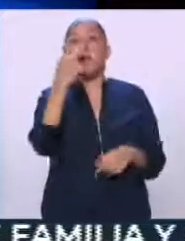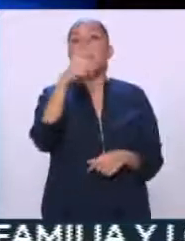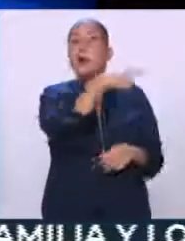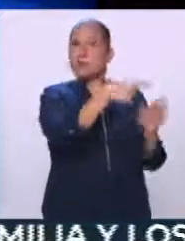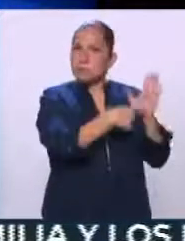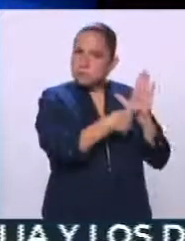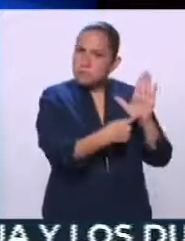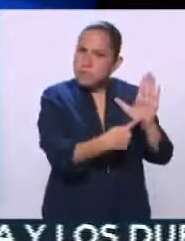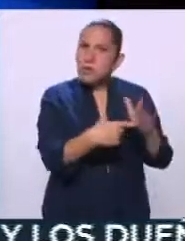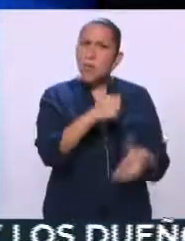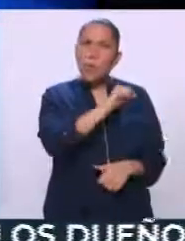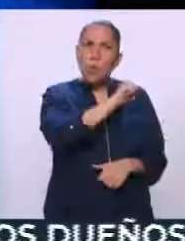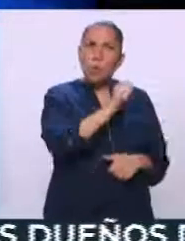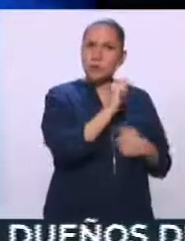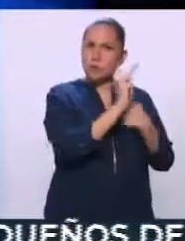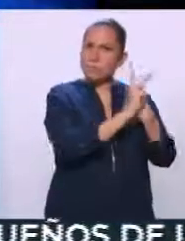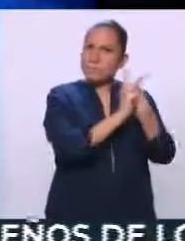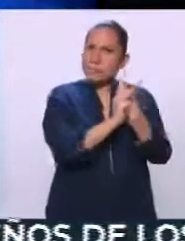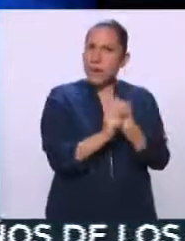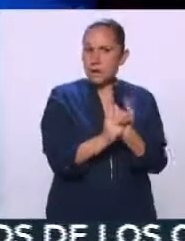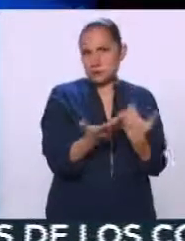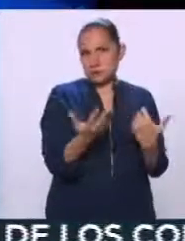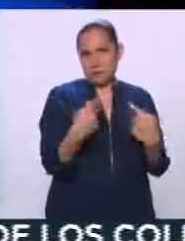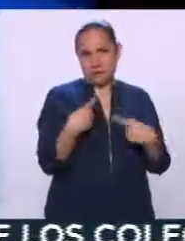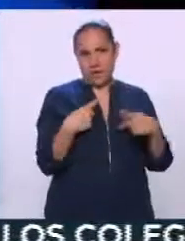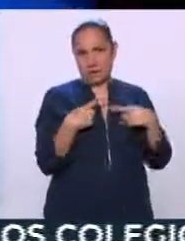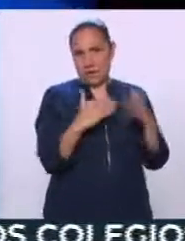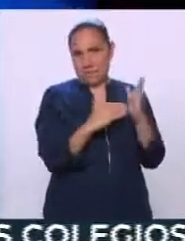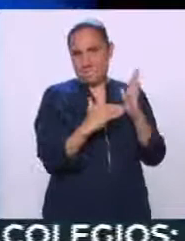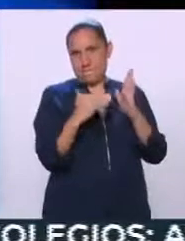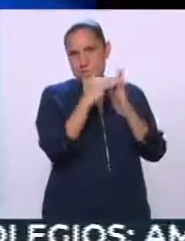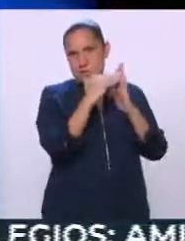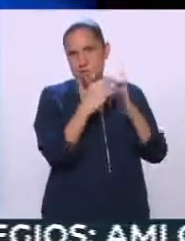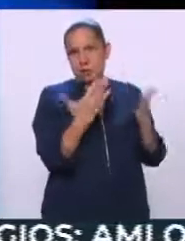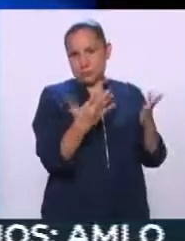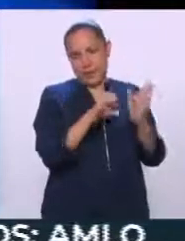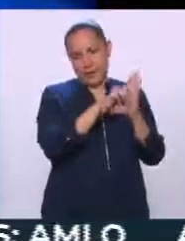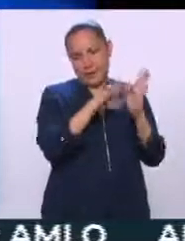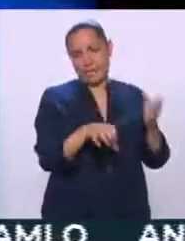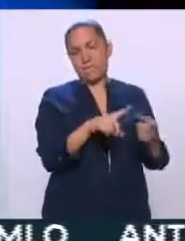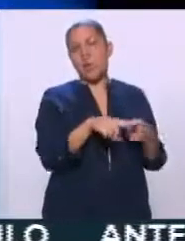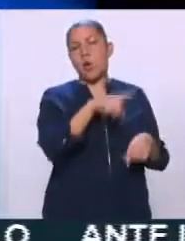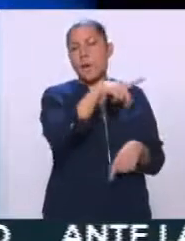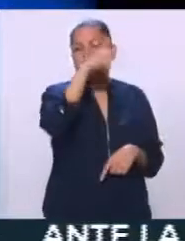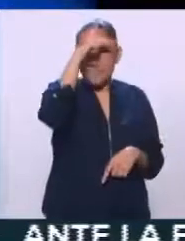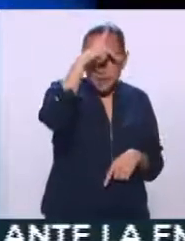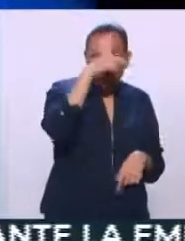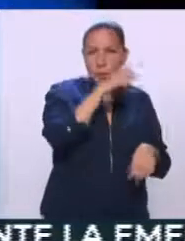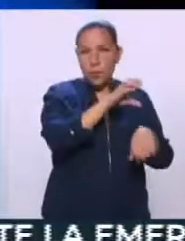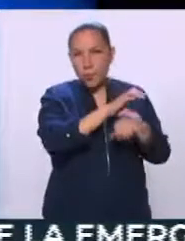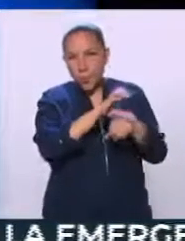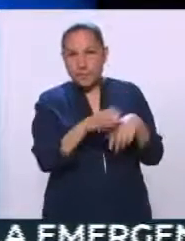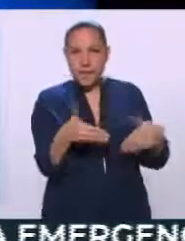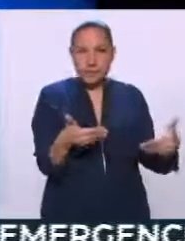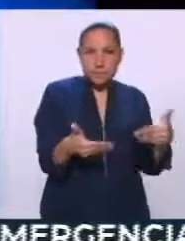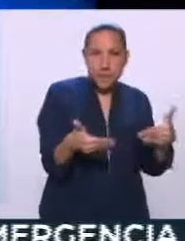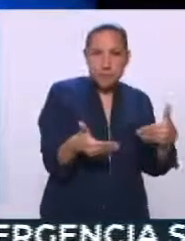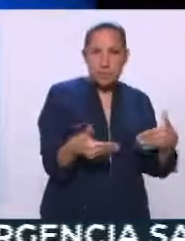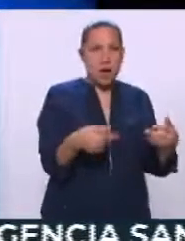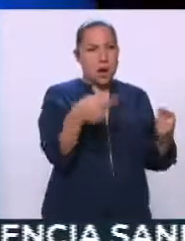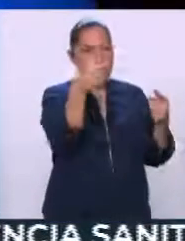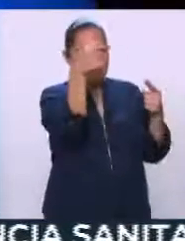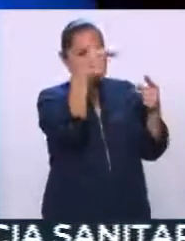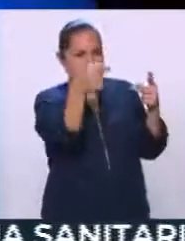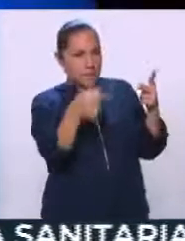tienen varios millones de habitantes, como volviendo al mismo caso, por ejemplo, de Perú, de Colombia, de Bolivia, de Panamá, que ocupan lugares superiores a los de México, ¿no? Por